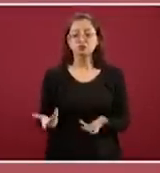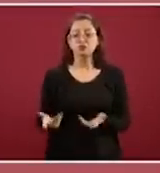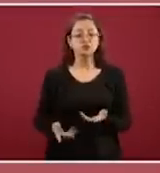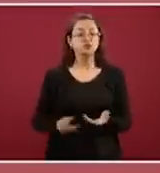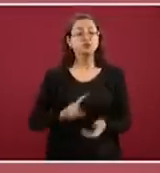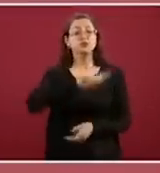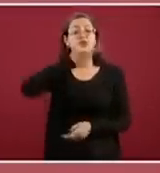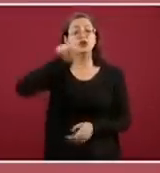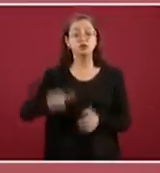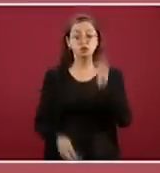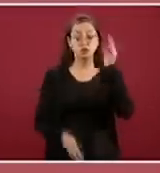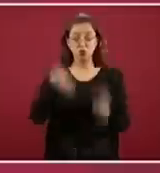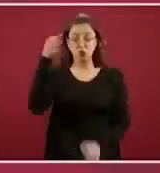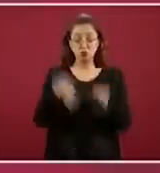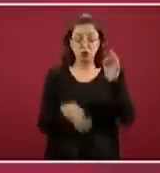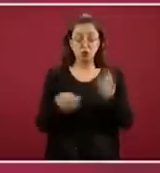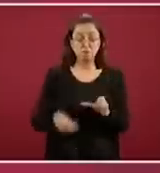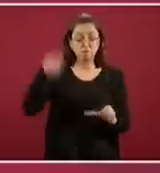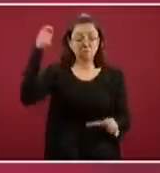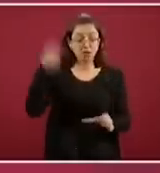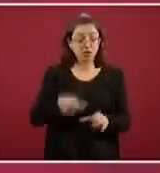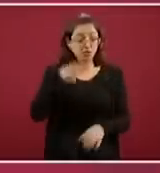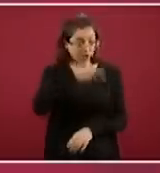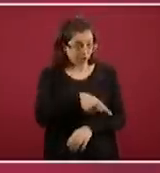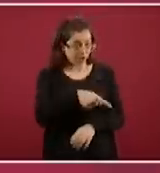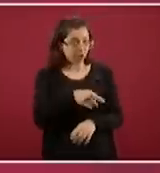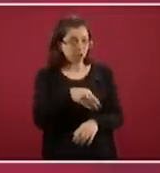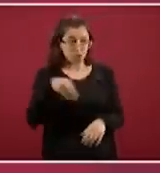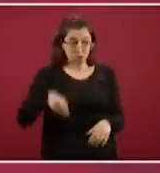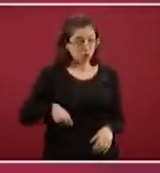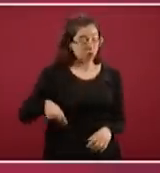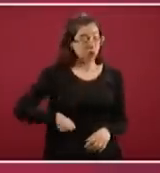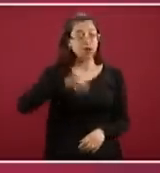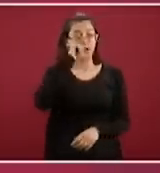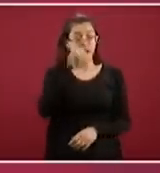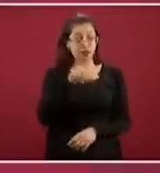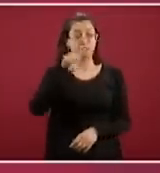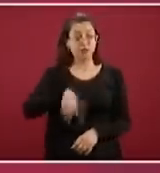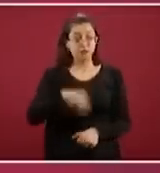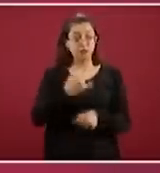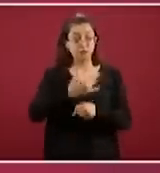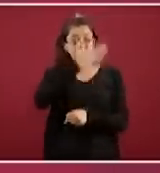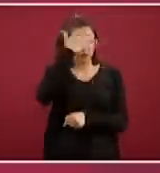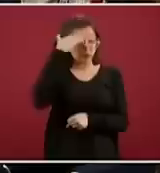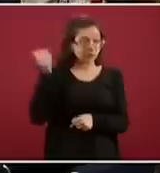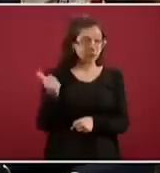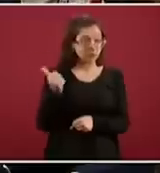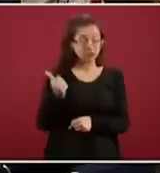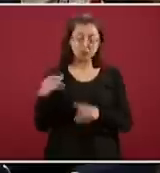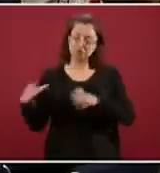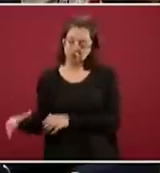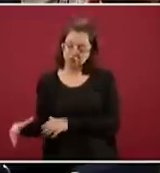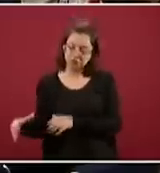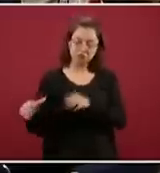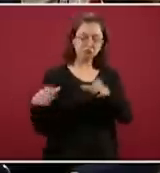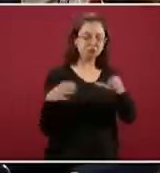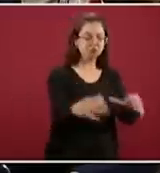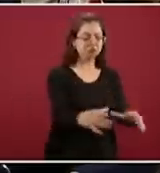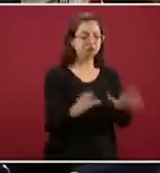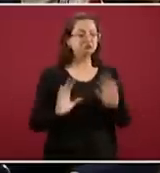término del juicio resulta de que son inocentes y se les tiene que devolver el